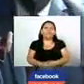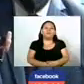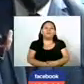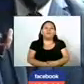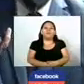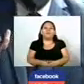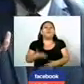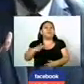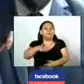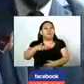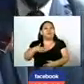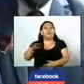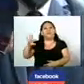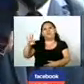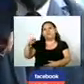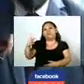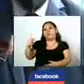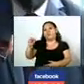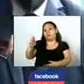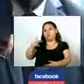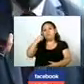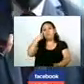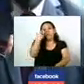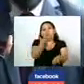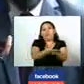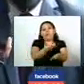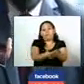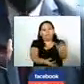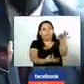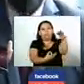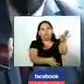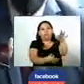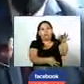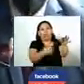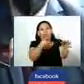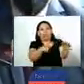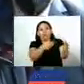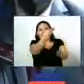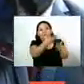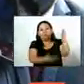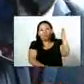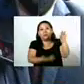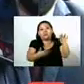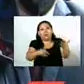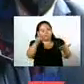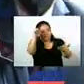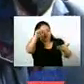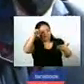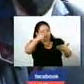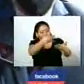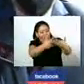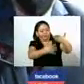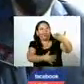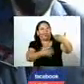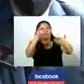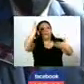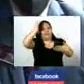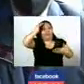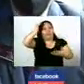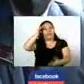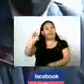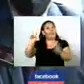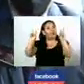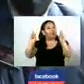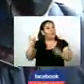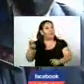fiscal cuenta con abundante prueba documental dentro de esa prueba tenemos un análisis financiero donde se determina